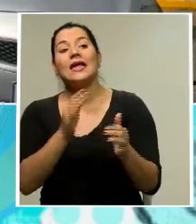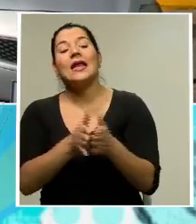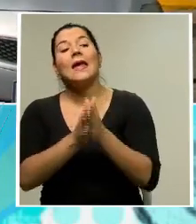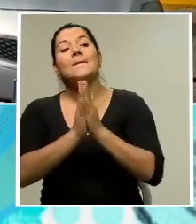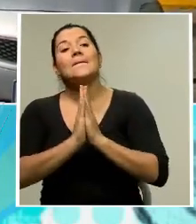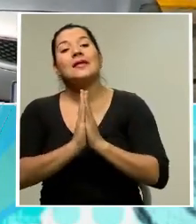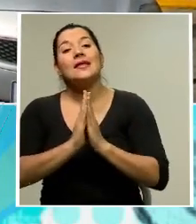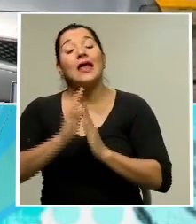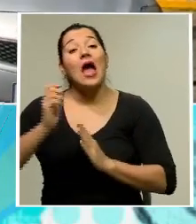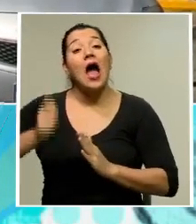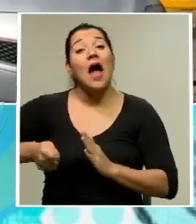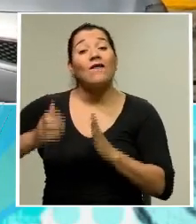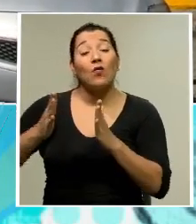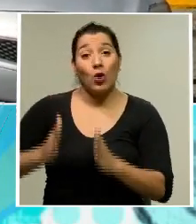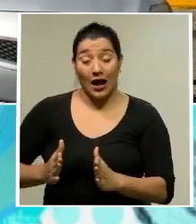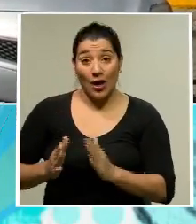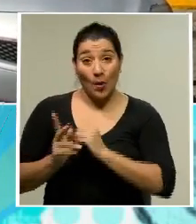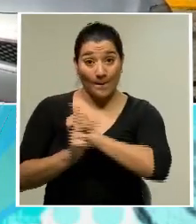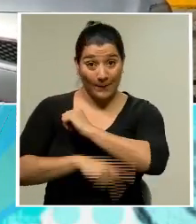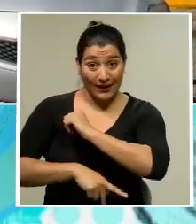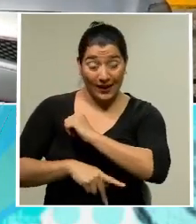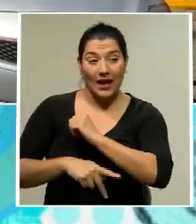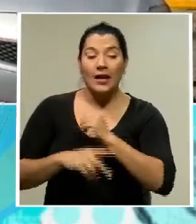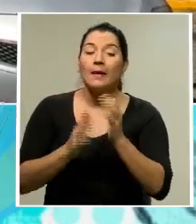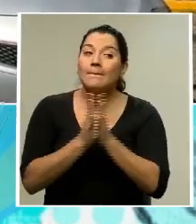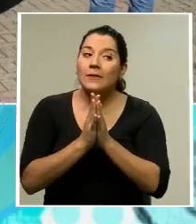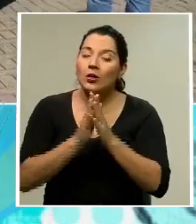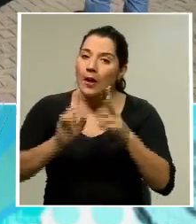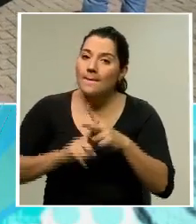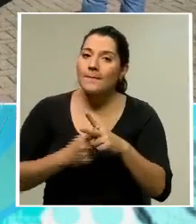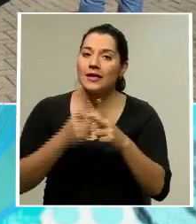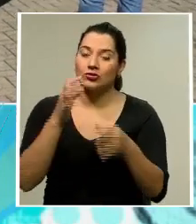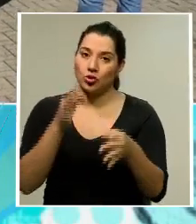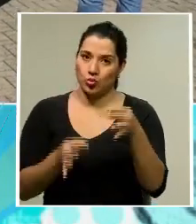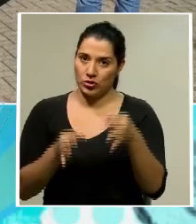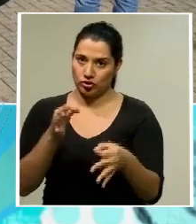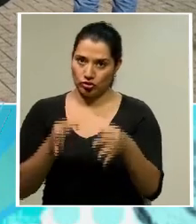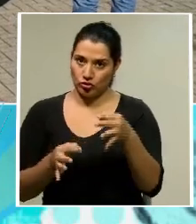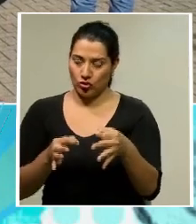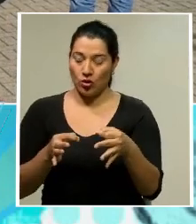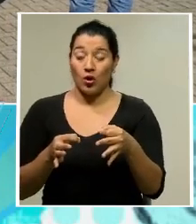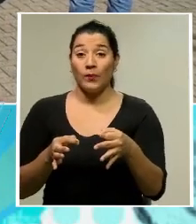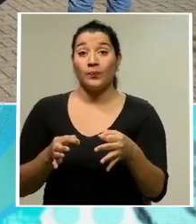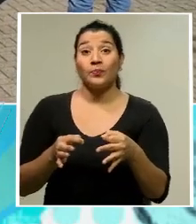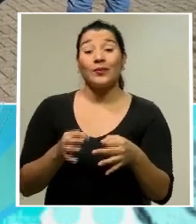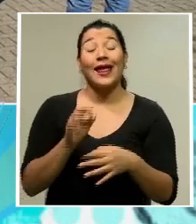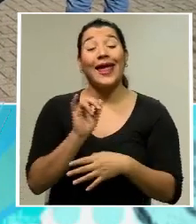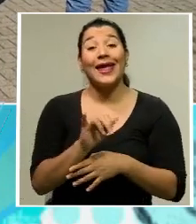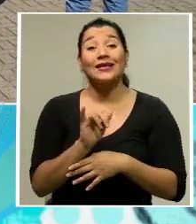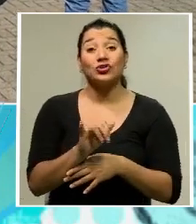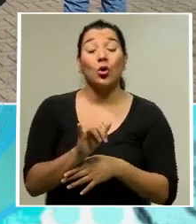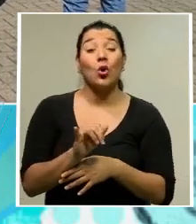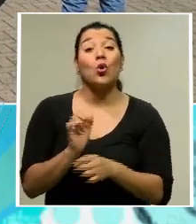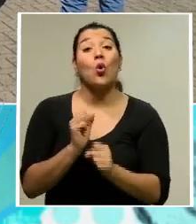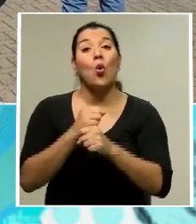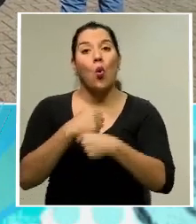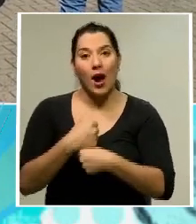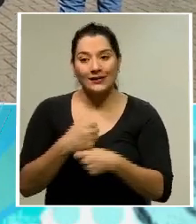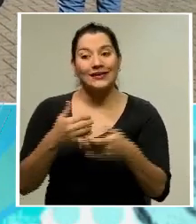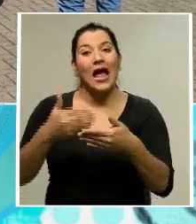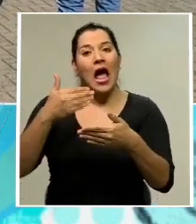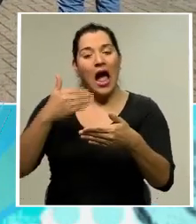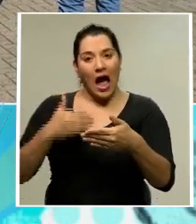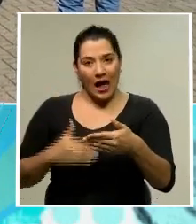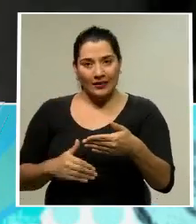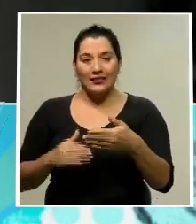de Hacienda que se dé la apertura de un juicio, es decir, que se eleve a juicio. Esto se hará, por cierto, en una audiencia preliminar